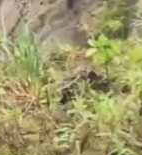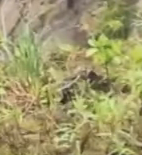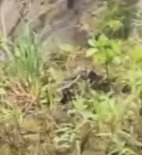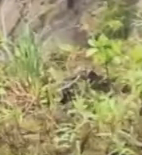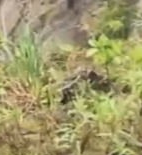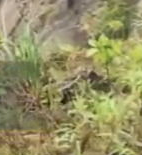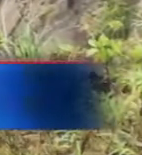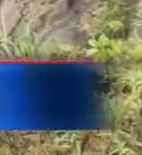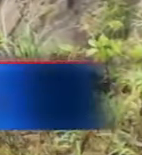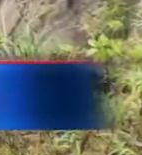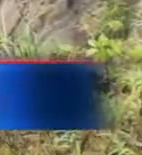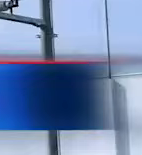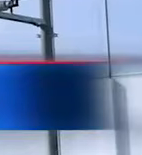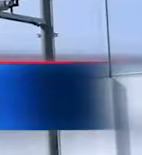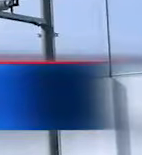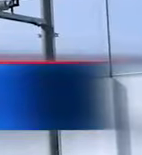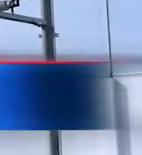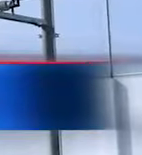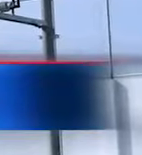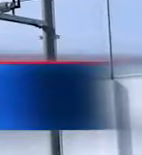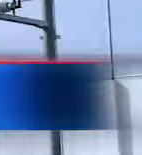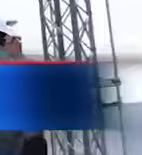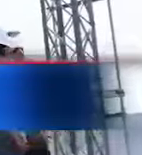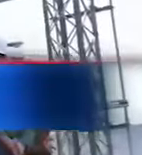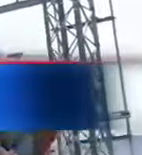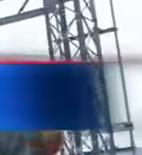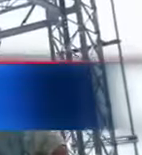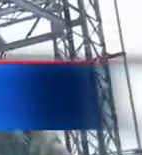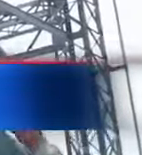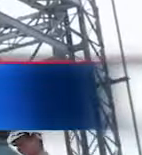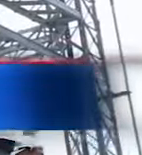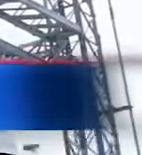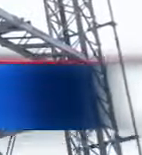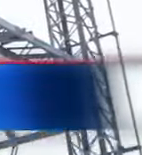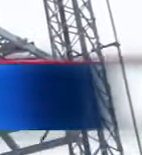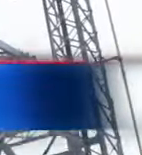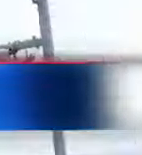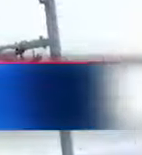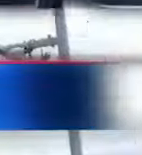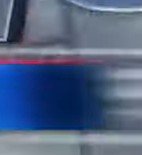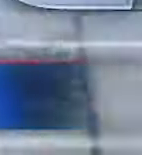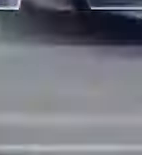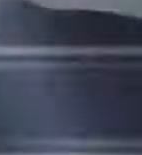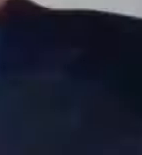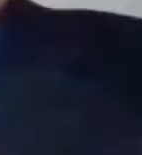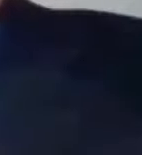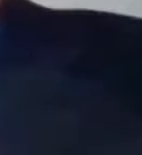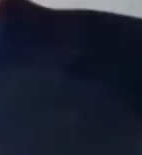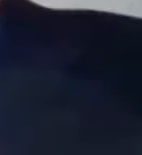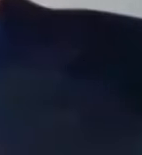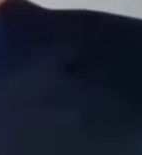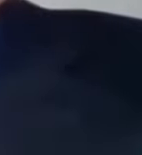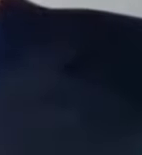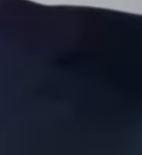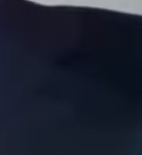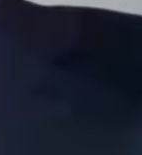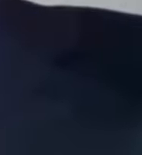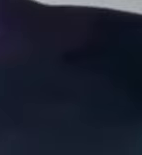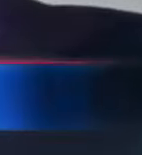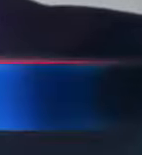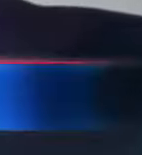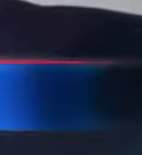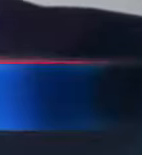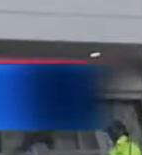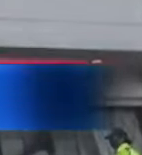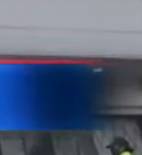Se aleja el fantasma de los apagones por mejoras en la producción hidroeléctrica. México niega